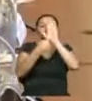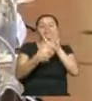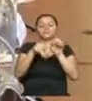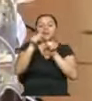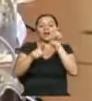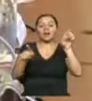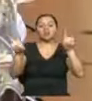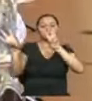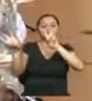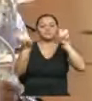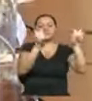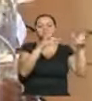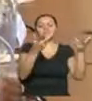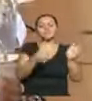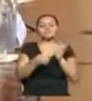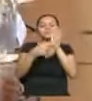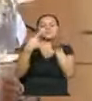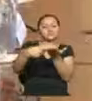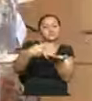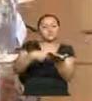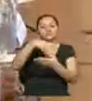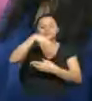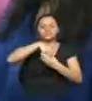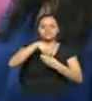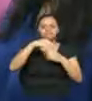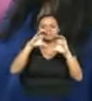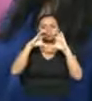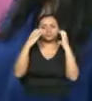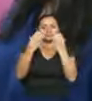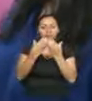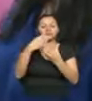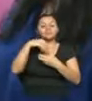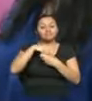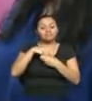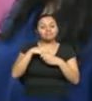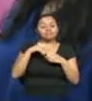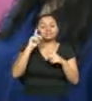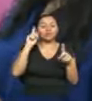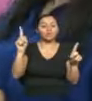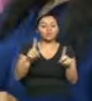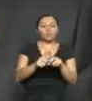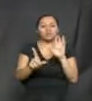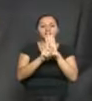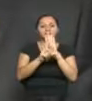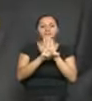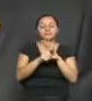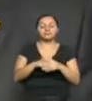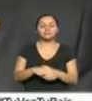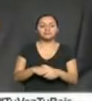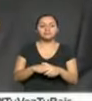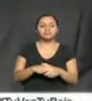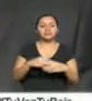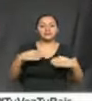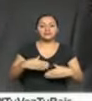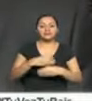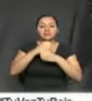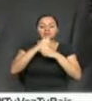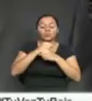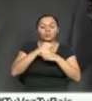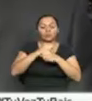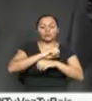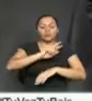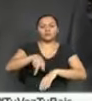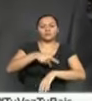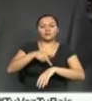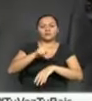aquellos temas que han generado debate al interior de la comisión como parte del tratamiento del proyecto. La seguridad profesional es otra cosa que les